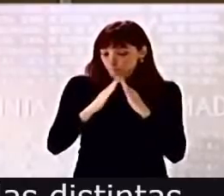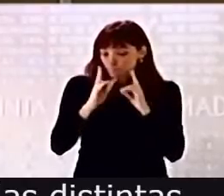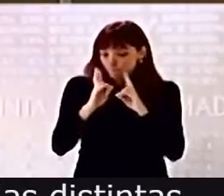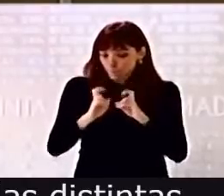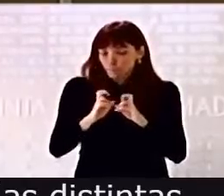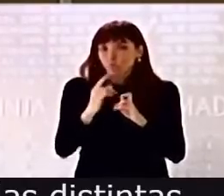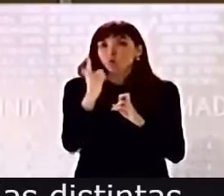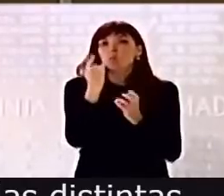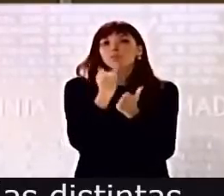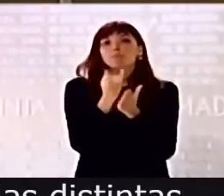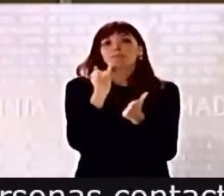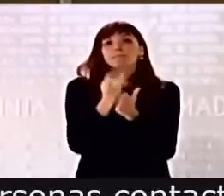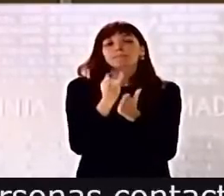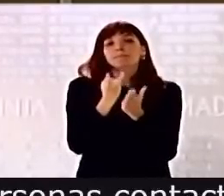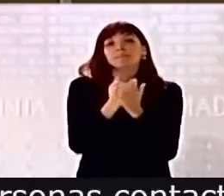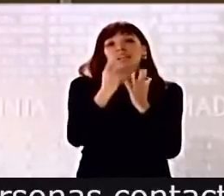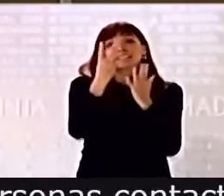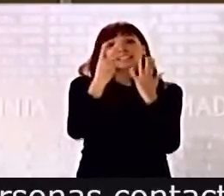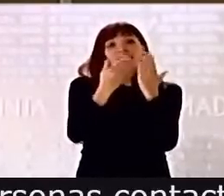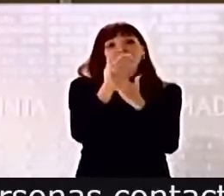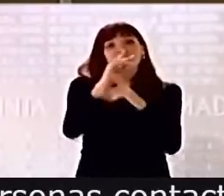una PCR a los 7 días.